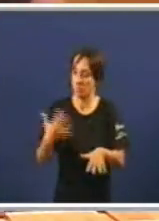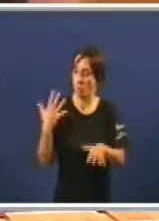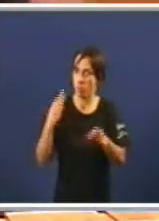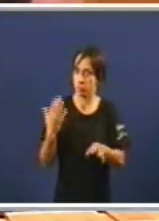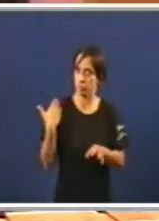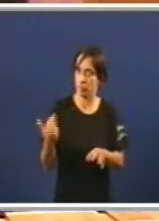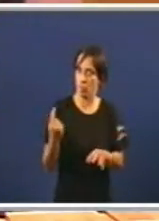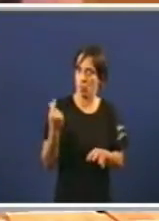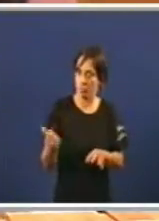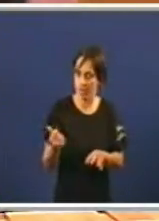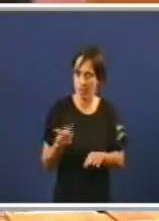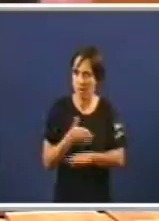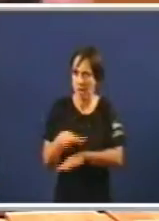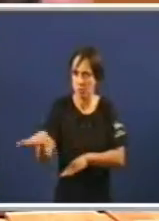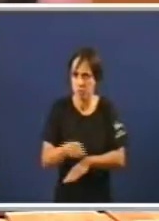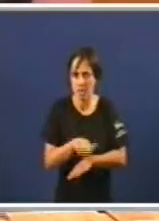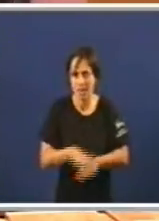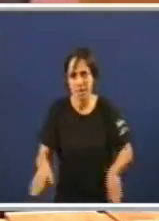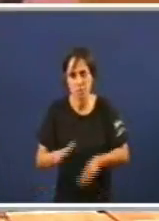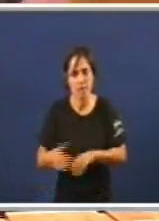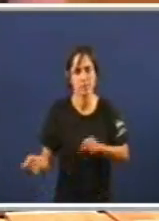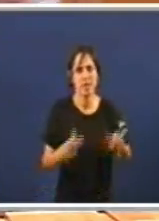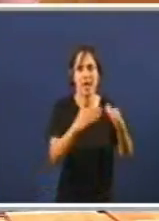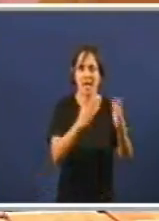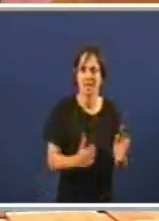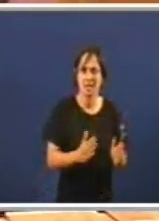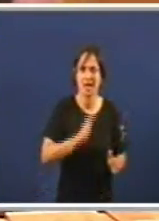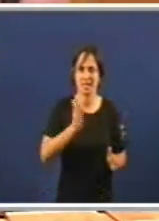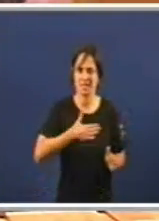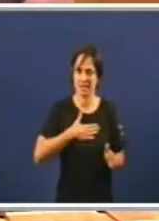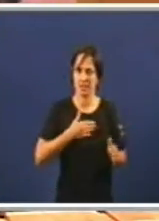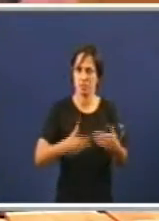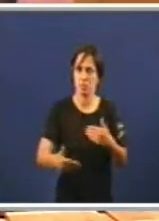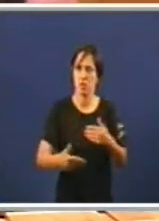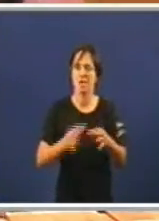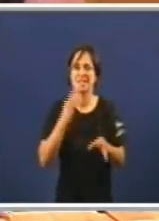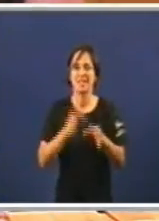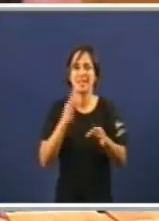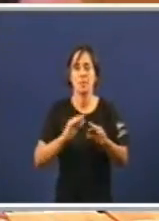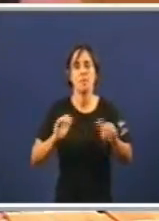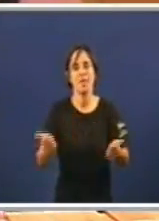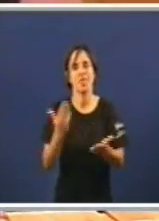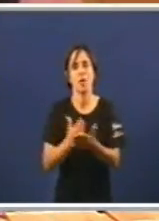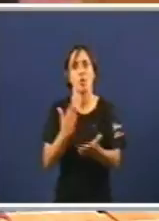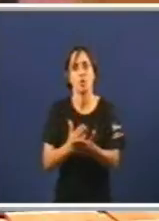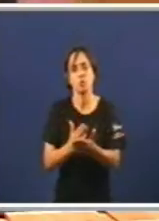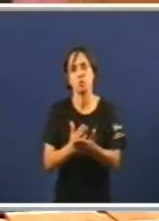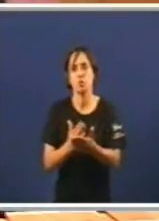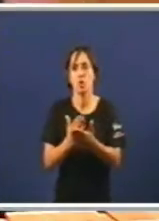para leválos para as casas nas vacacións de verán, que ao día seguinte, en setembro, cando abrise ou iniciase o curso